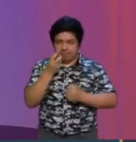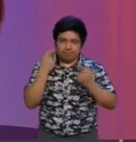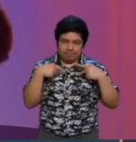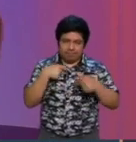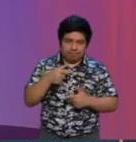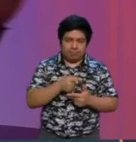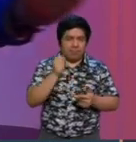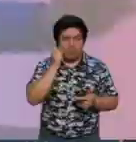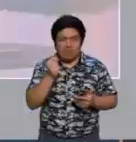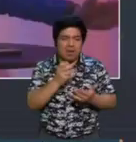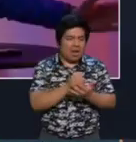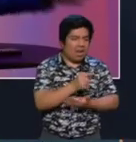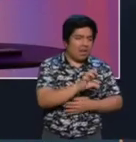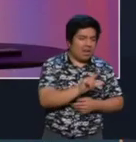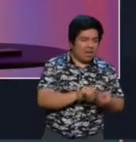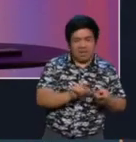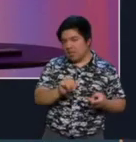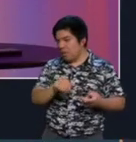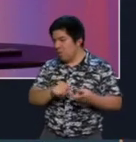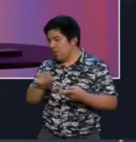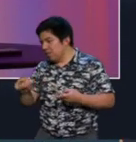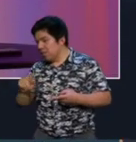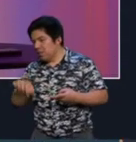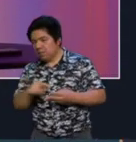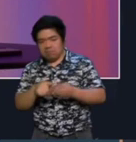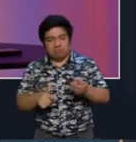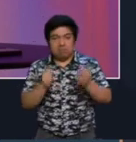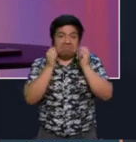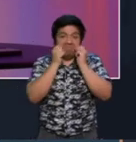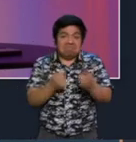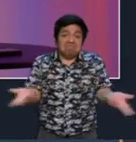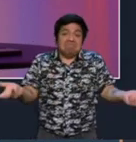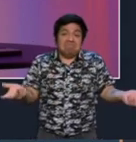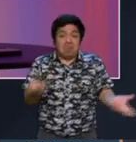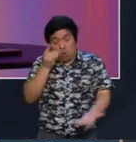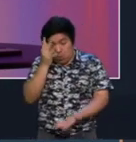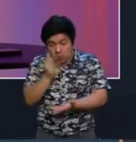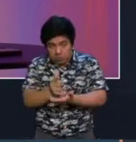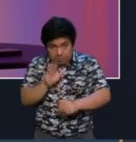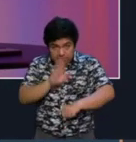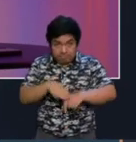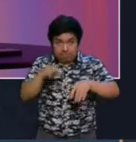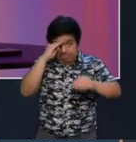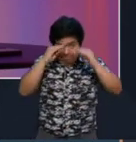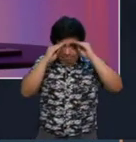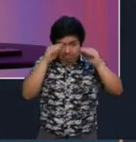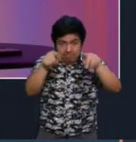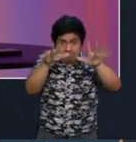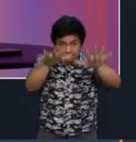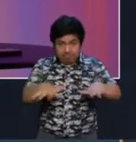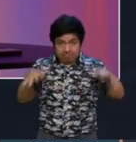porque gane Clara, gane Salomón, gane Santiago, aquí lo que más importa y lo que yo creo que más le importa a quienes nos están